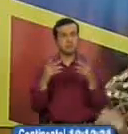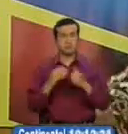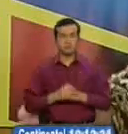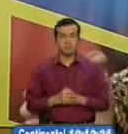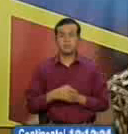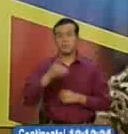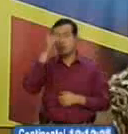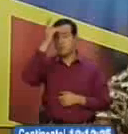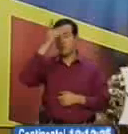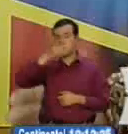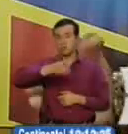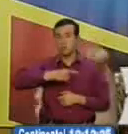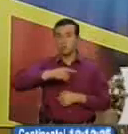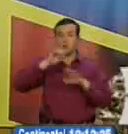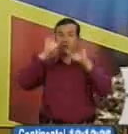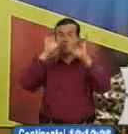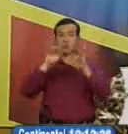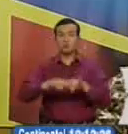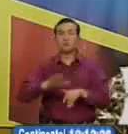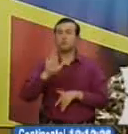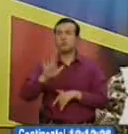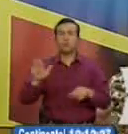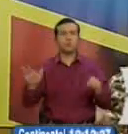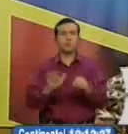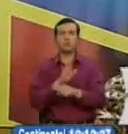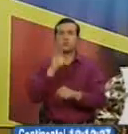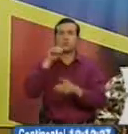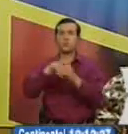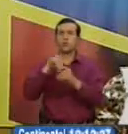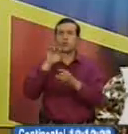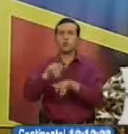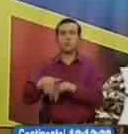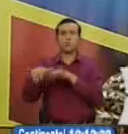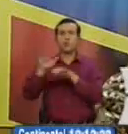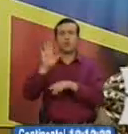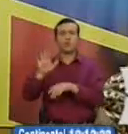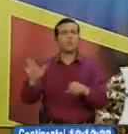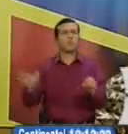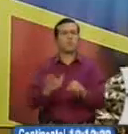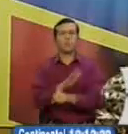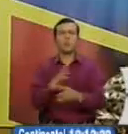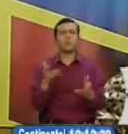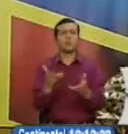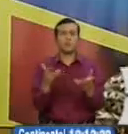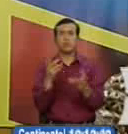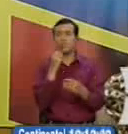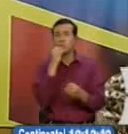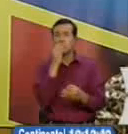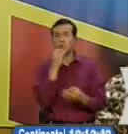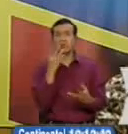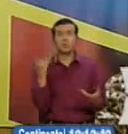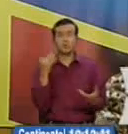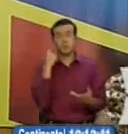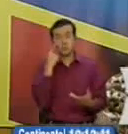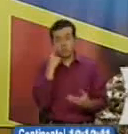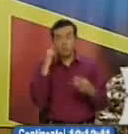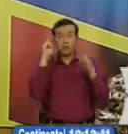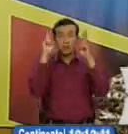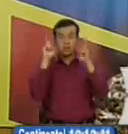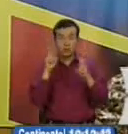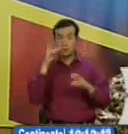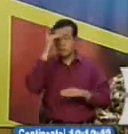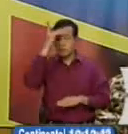la sentencia se elaboró en su totalidad en dicha computadora y que ninguna información referente a